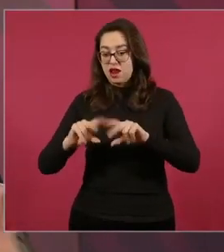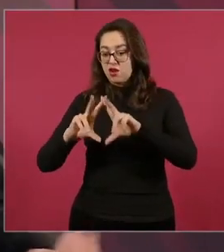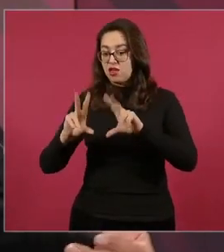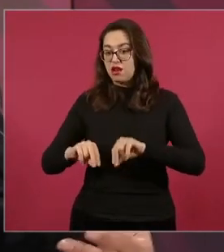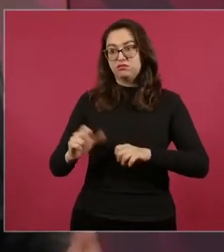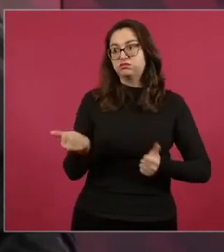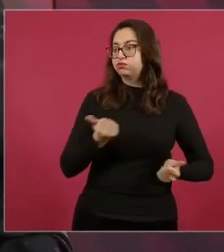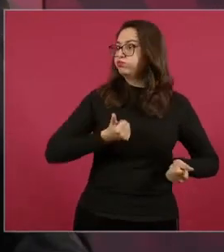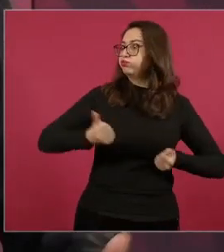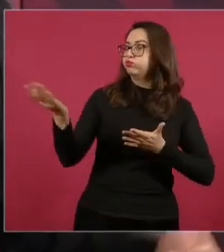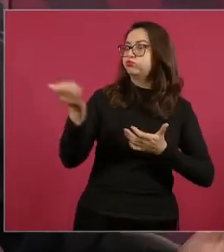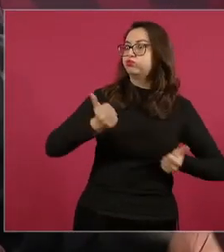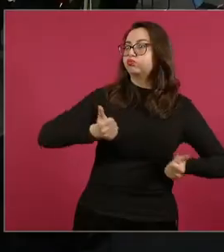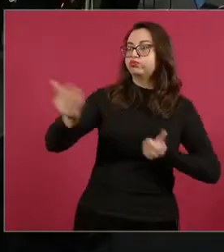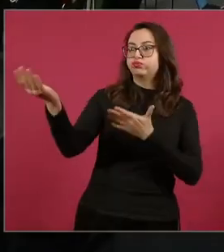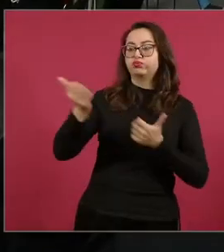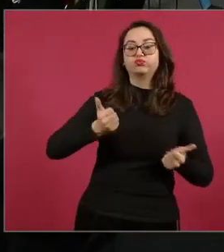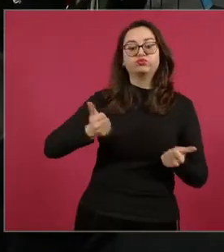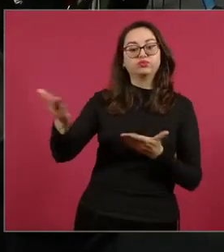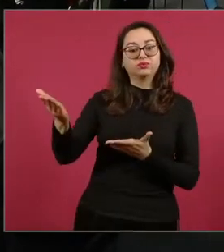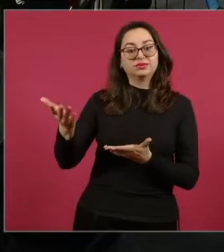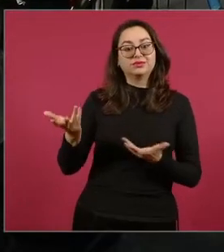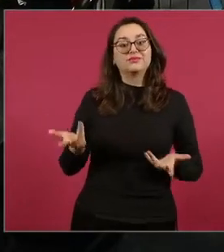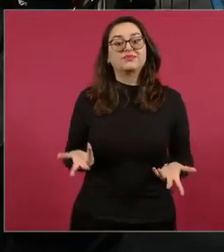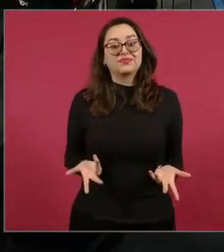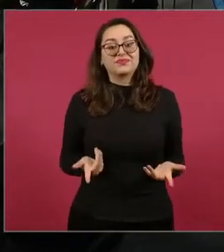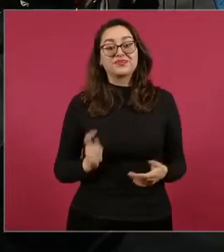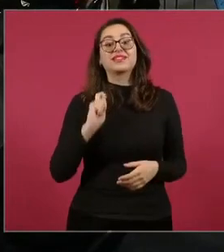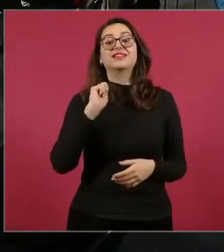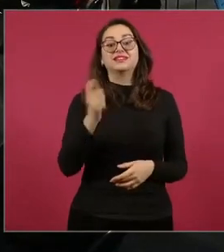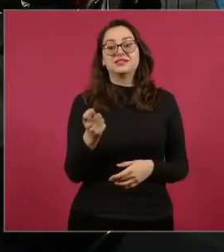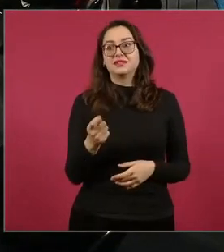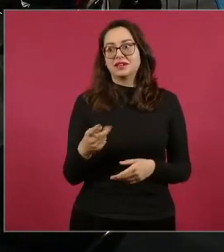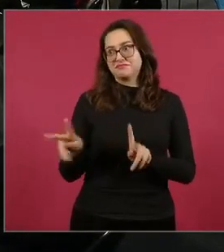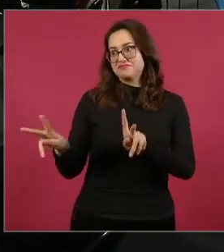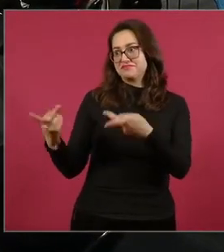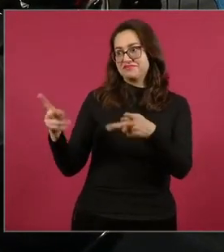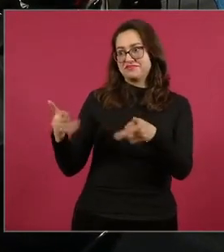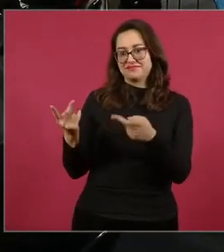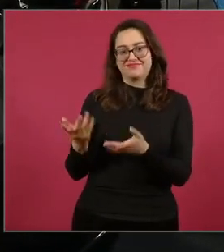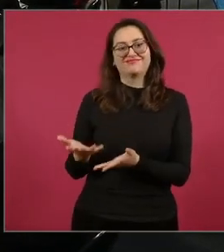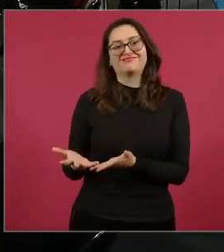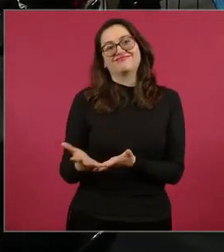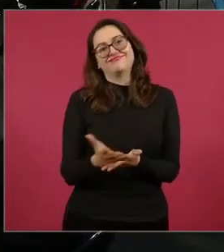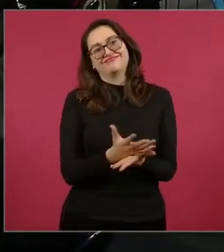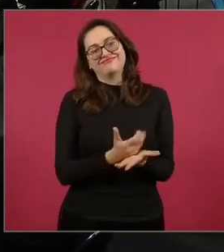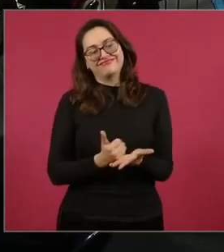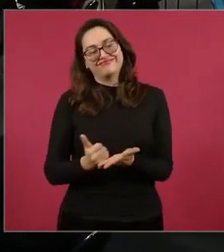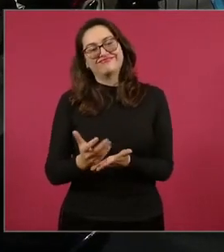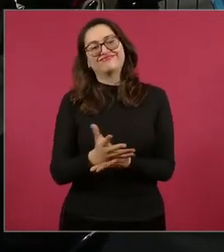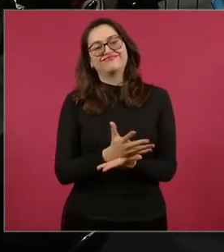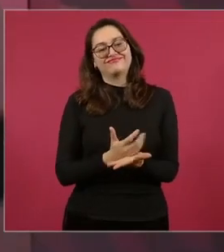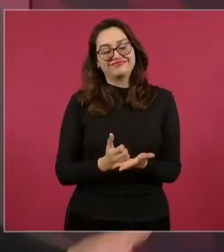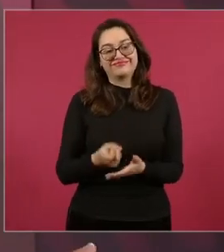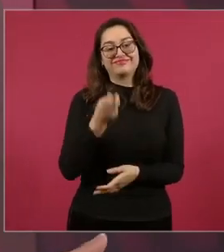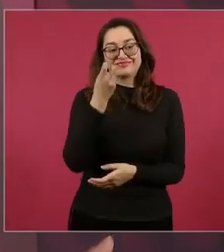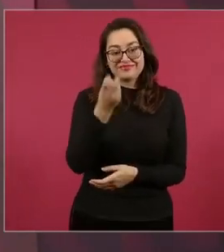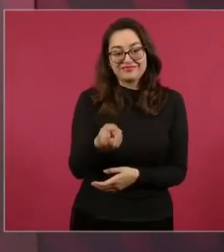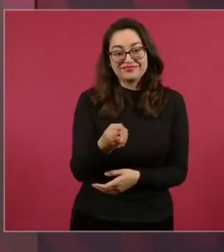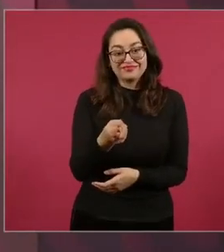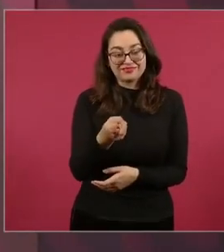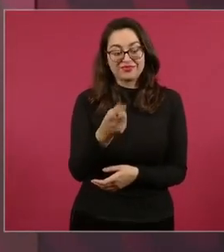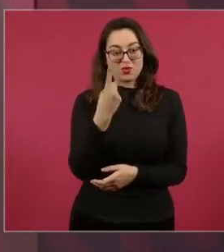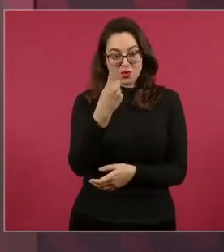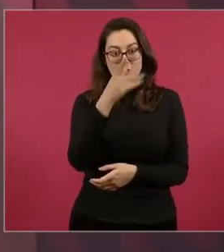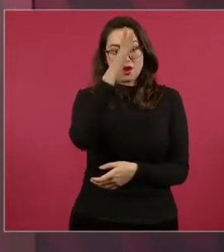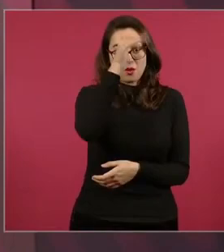Eso significa consumir gas excedente, y así como este acuerdo, se tienen dos más